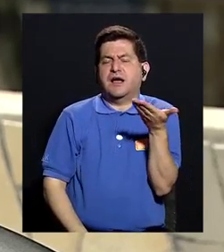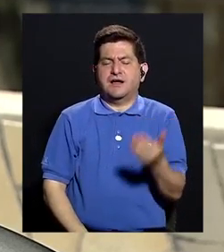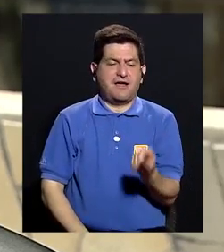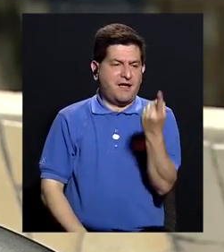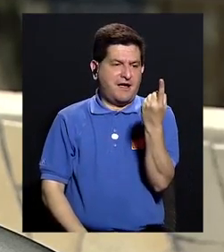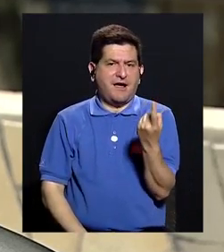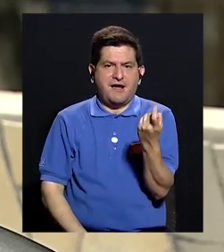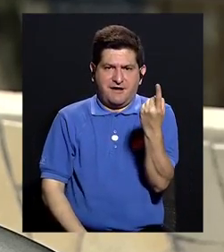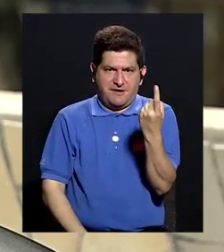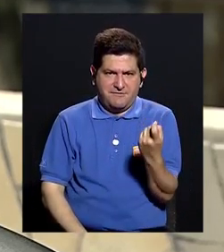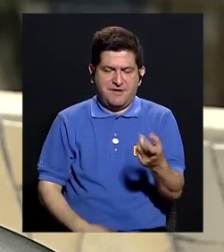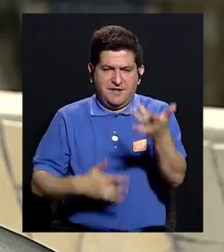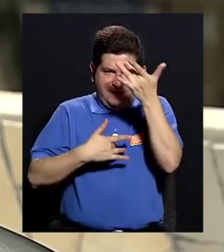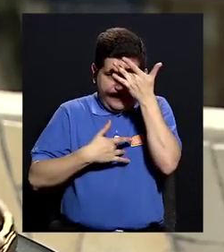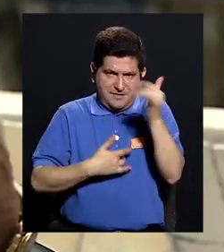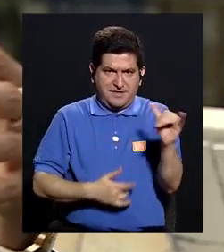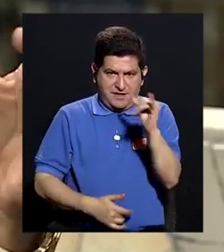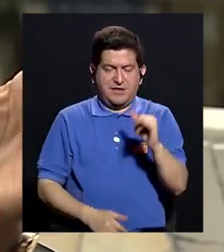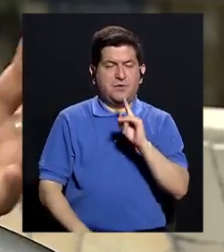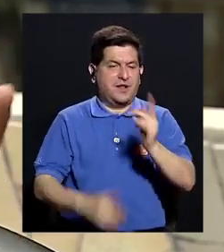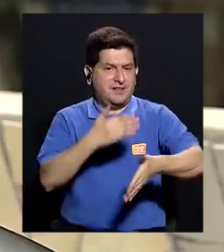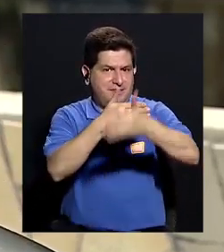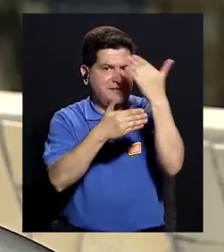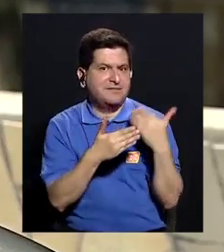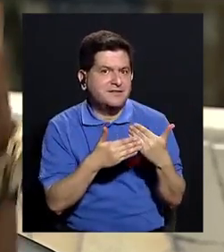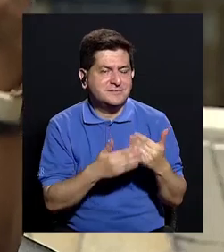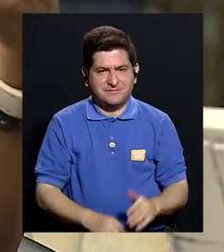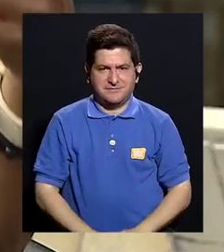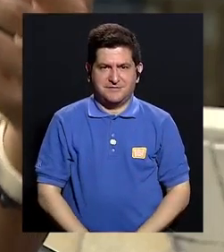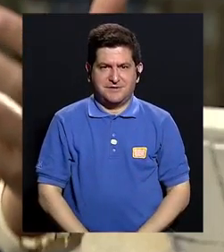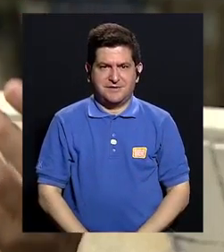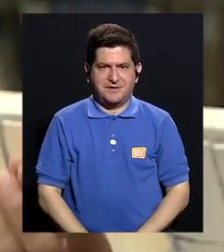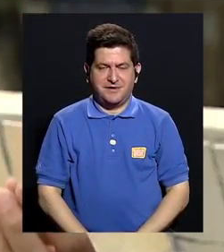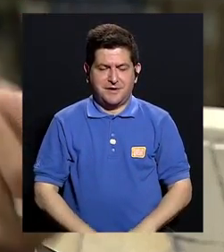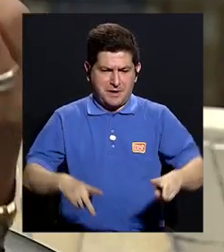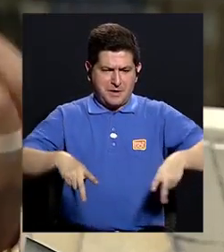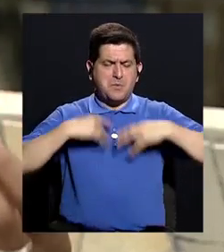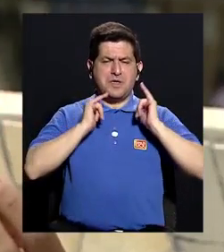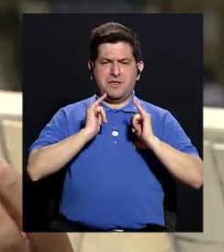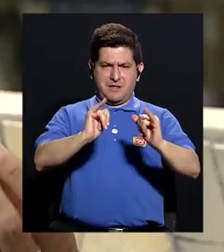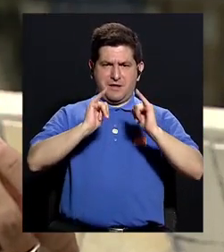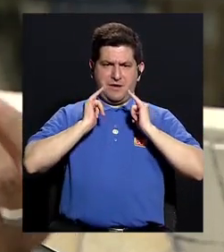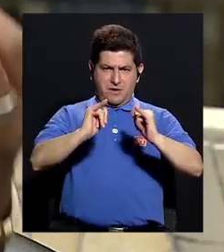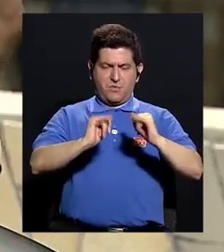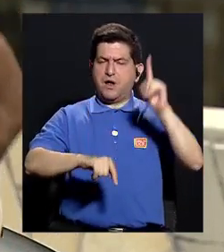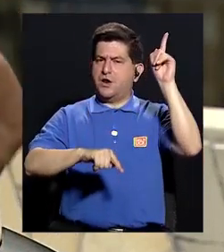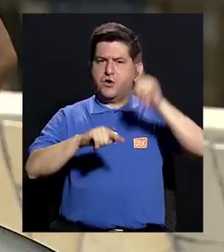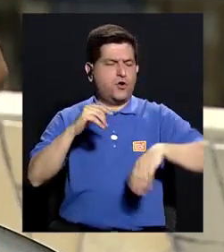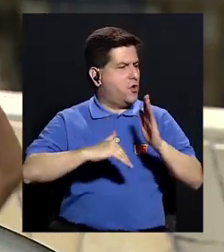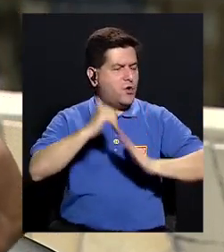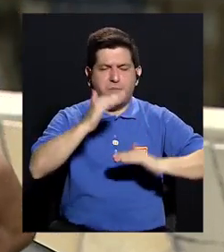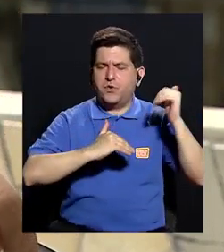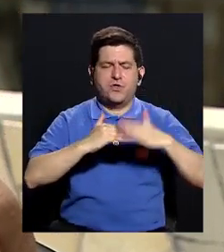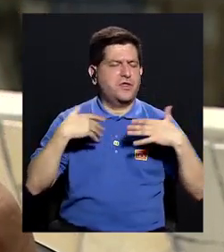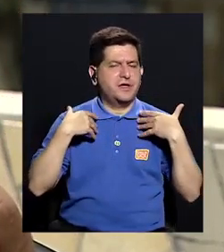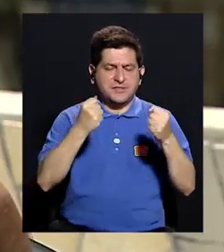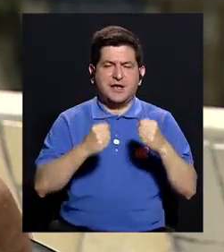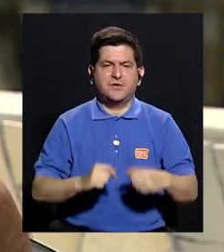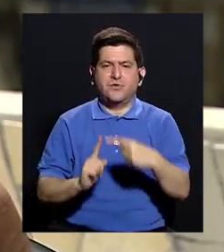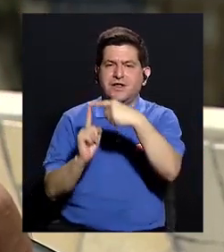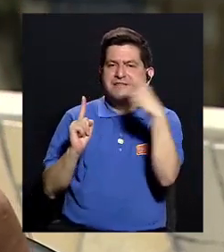la ausencia de enfermedad. Y tiene que ver con esto que hablábamos. El vivir en igualdad. No es posible construir salud